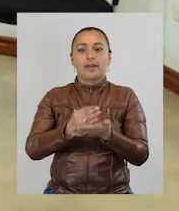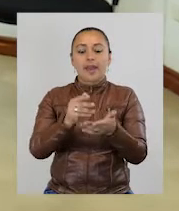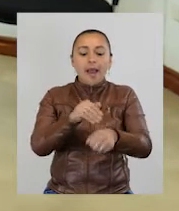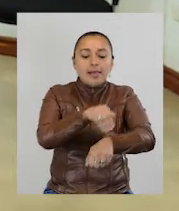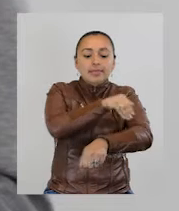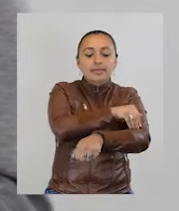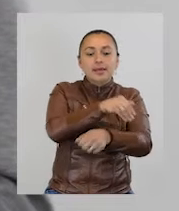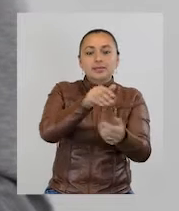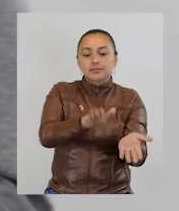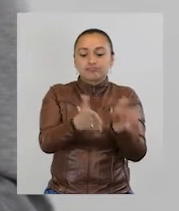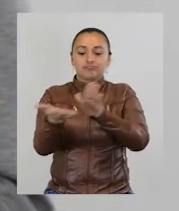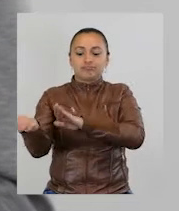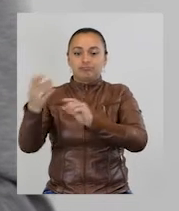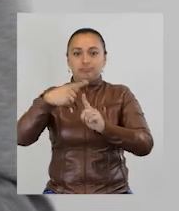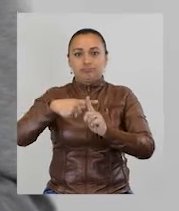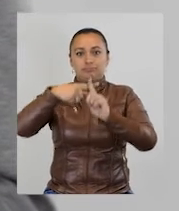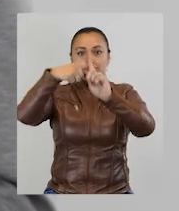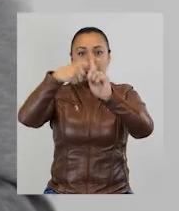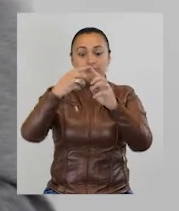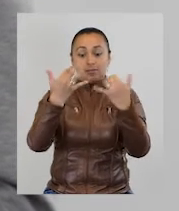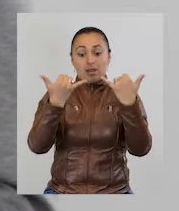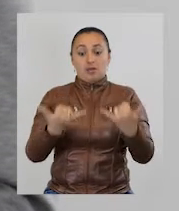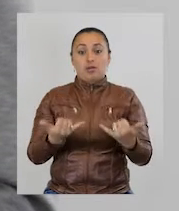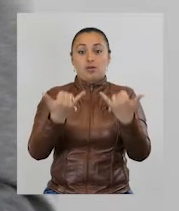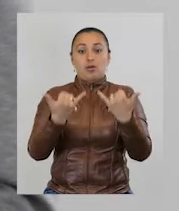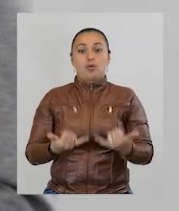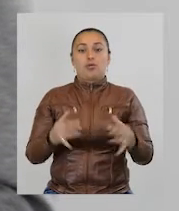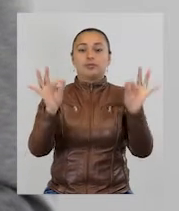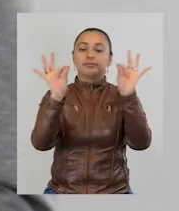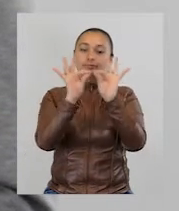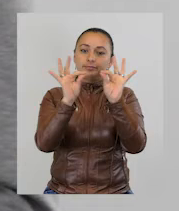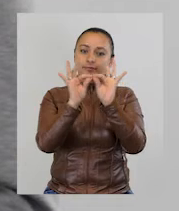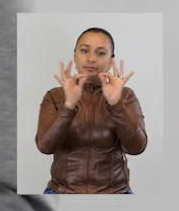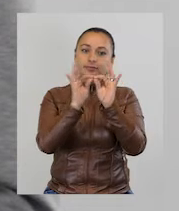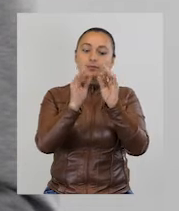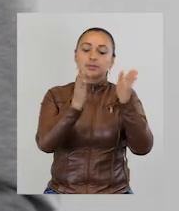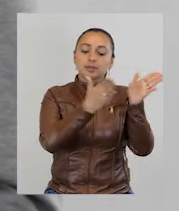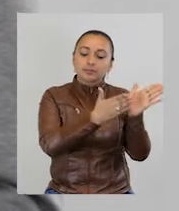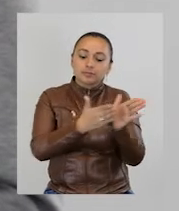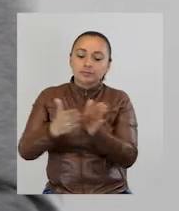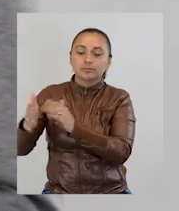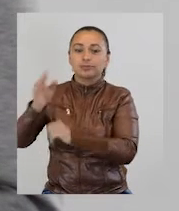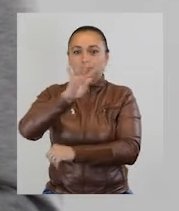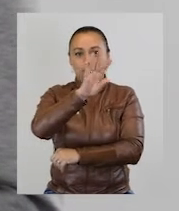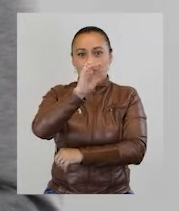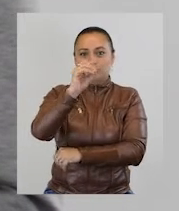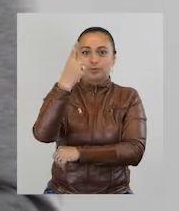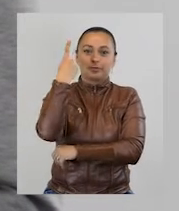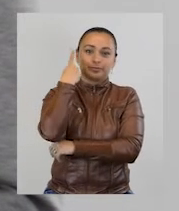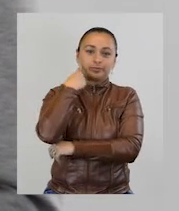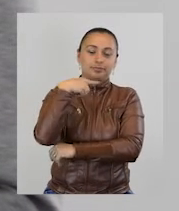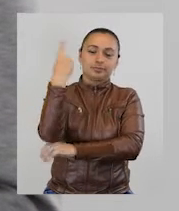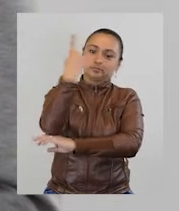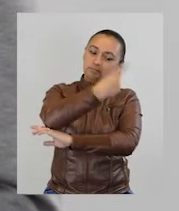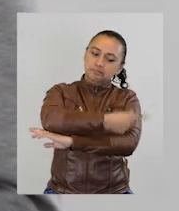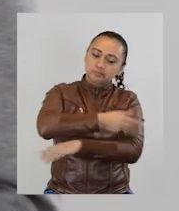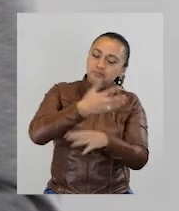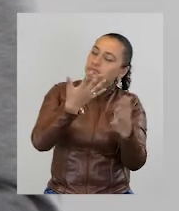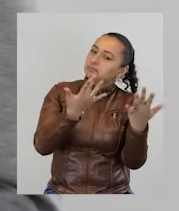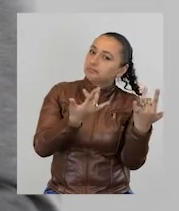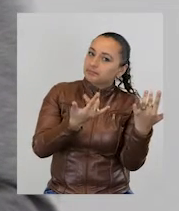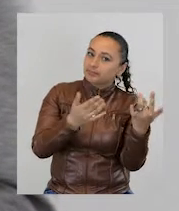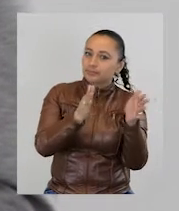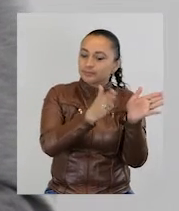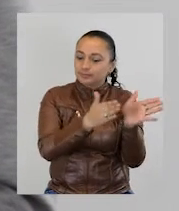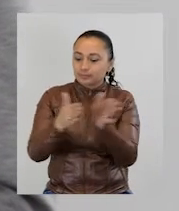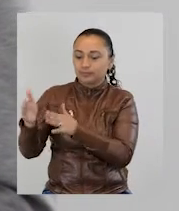de nuevo en su presencia eucarística nos anima y fortalece en el camino de la cuaresma para seguir el camino hacia la Pascua, hacia